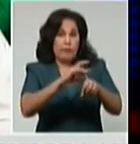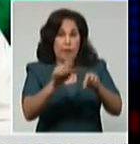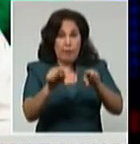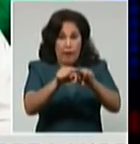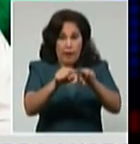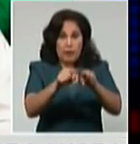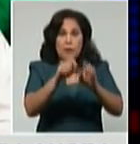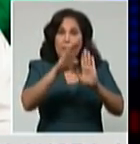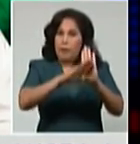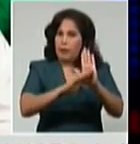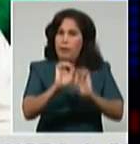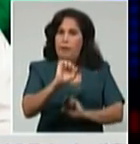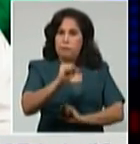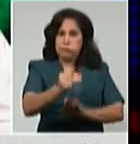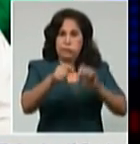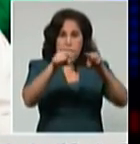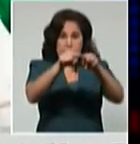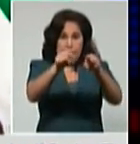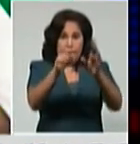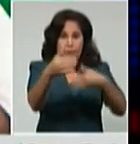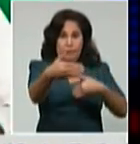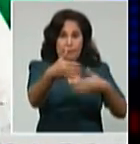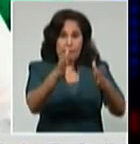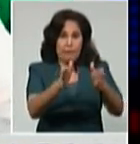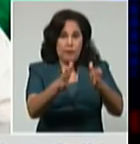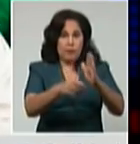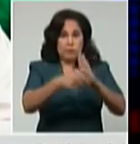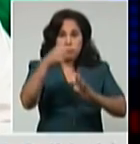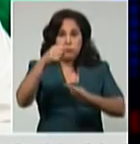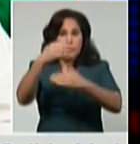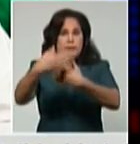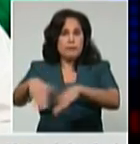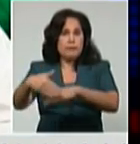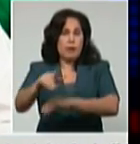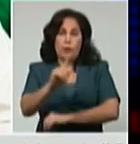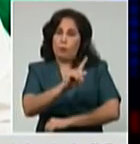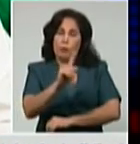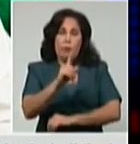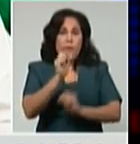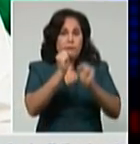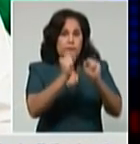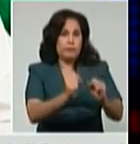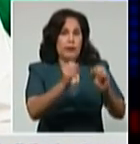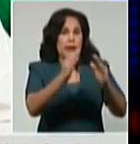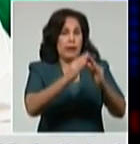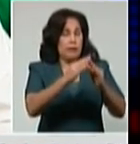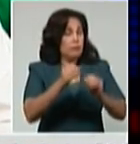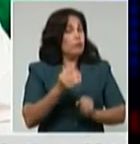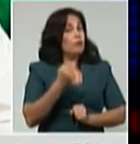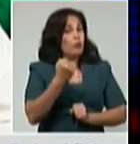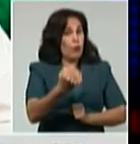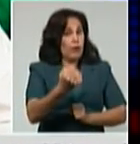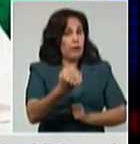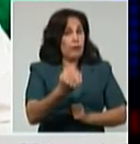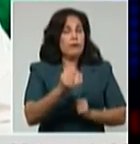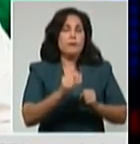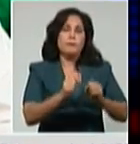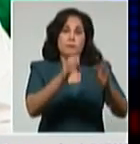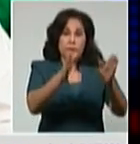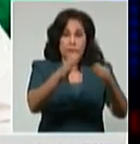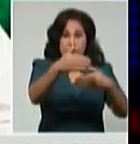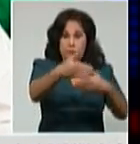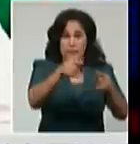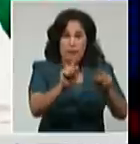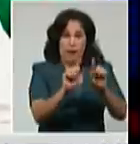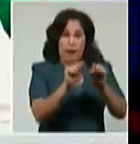grupo de medidas de restricción mucho más intensas que habitualmente cuando es un caso o algo así. Y